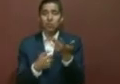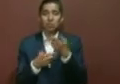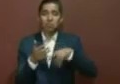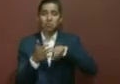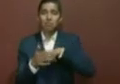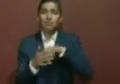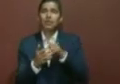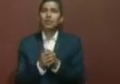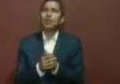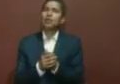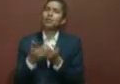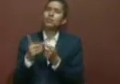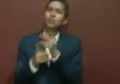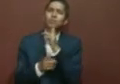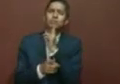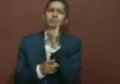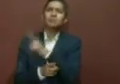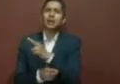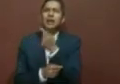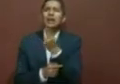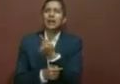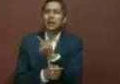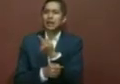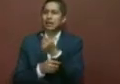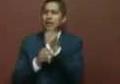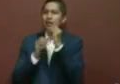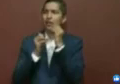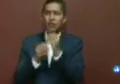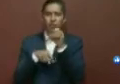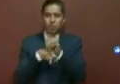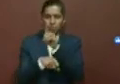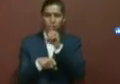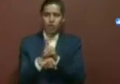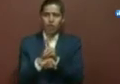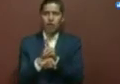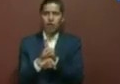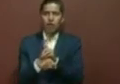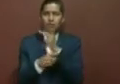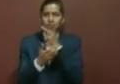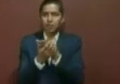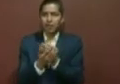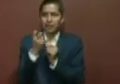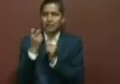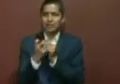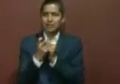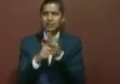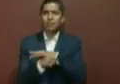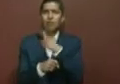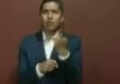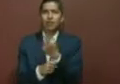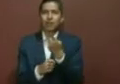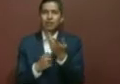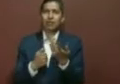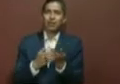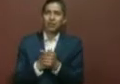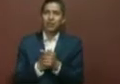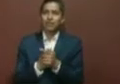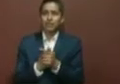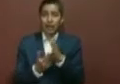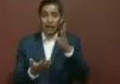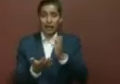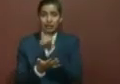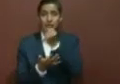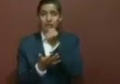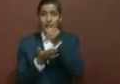y qué le hubieras respondido, o qué, si hubieras tenido la oportunidad de que te plantea, porque además si gana Morena